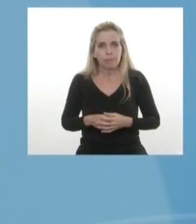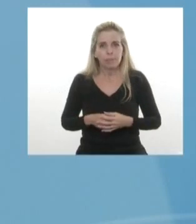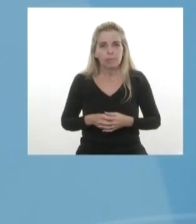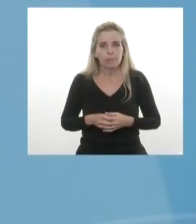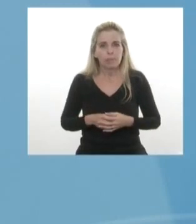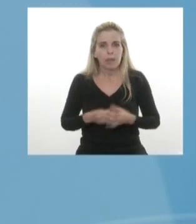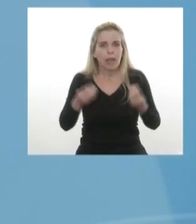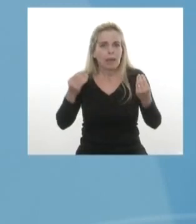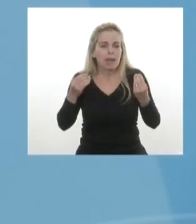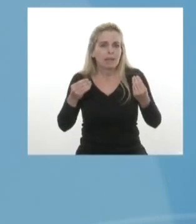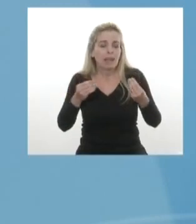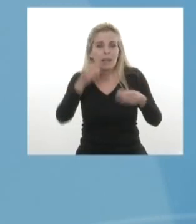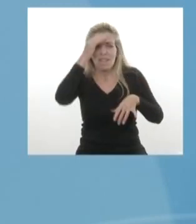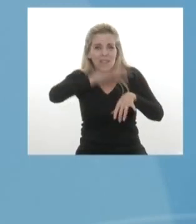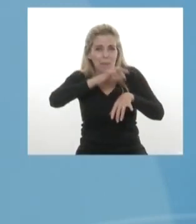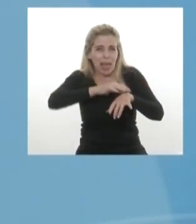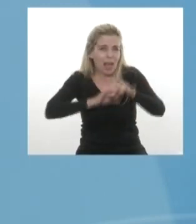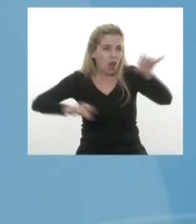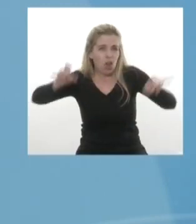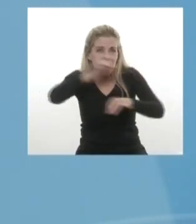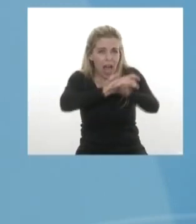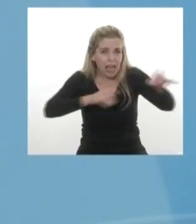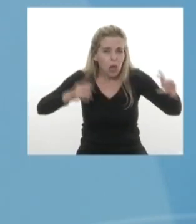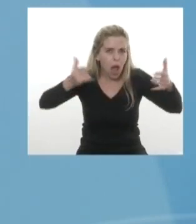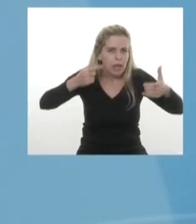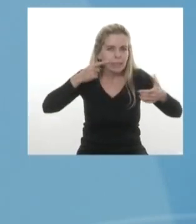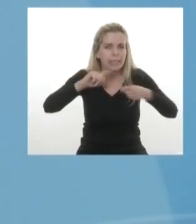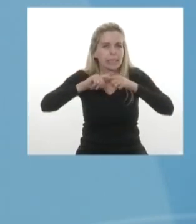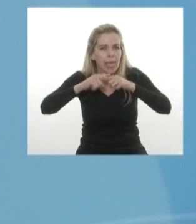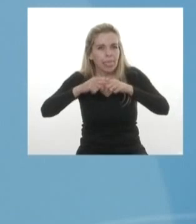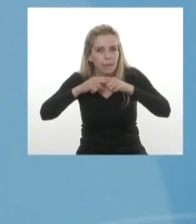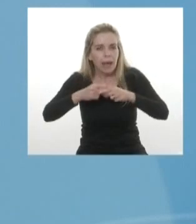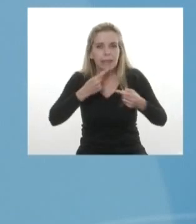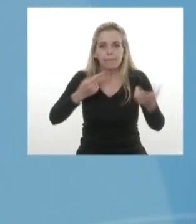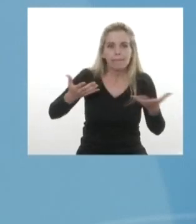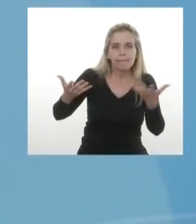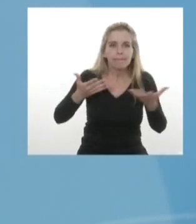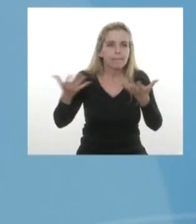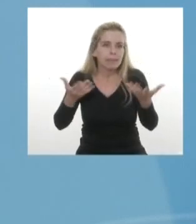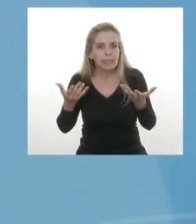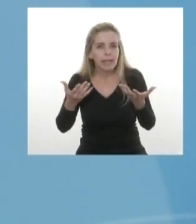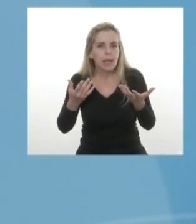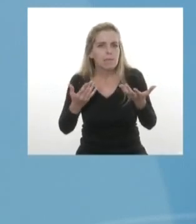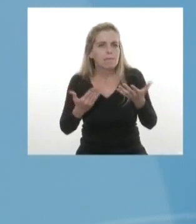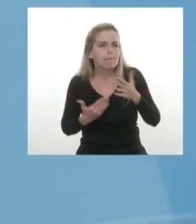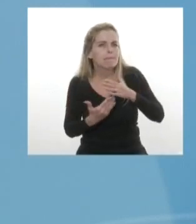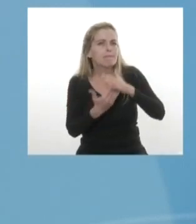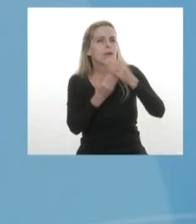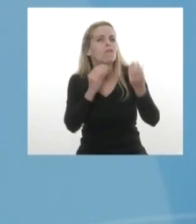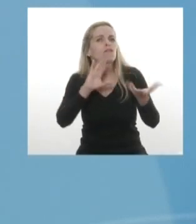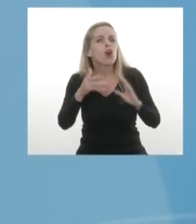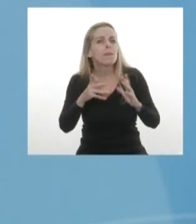La dinámica de la pandemia generó un debate acerca de dónde están los principales focos de